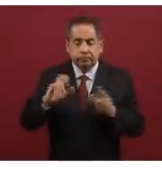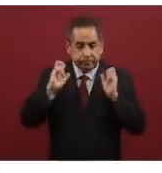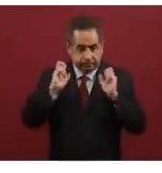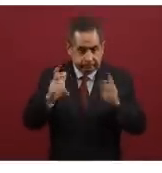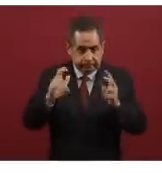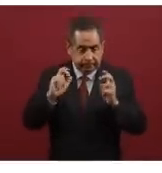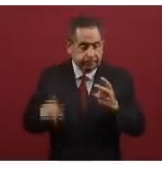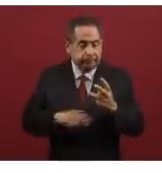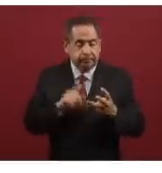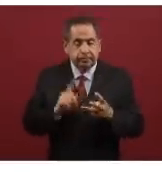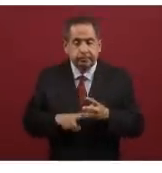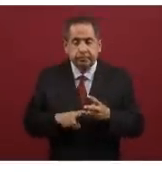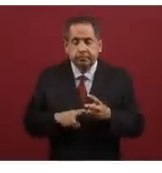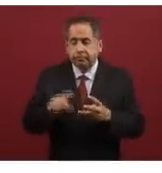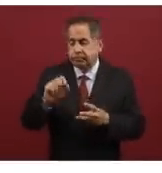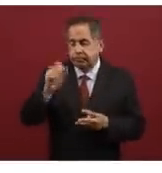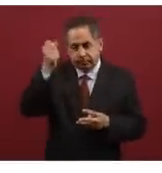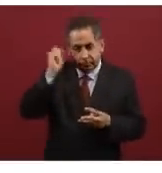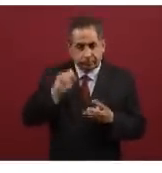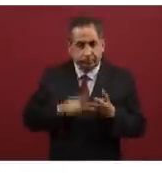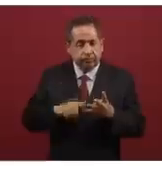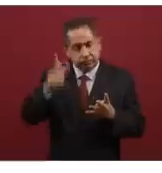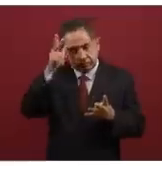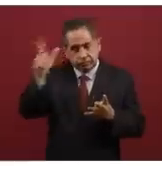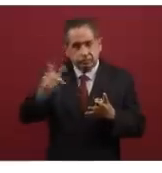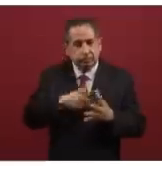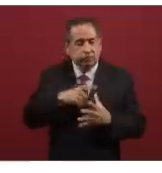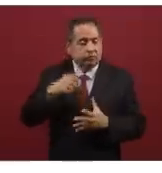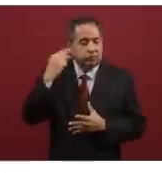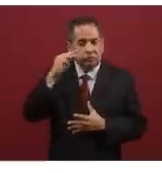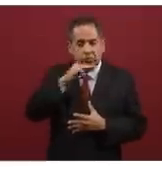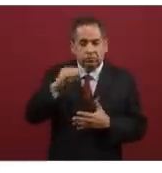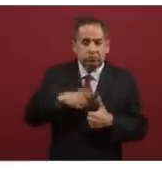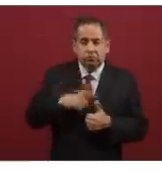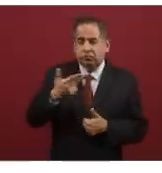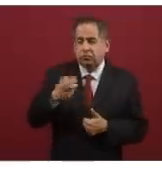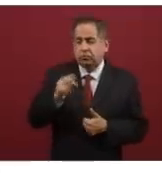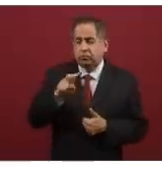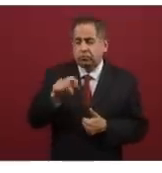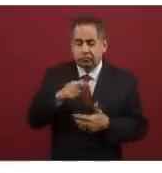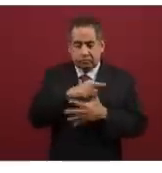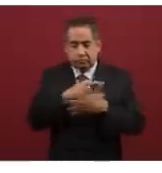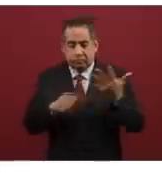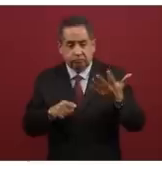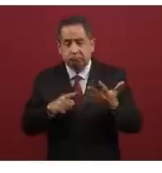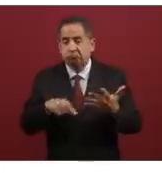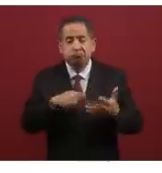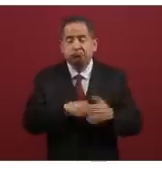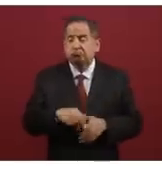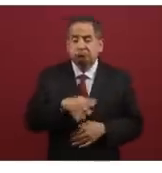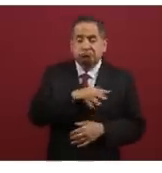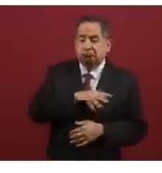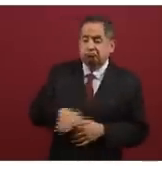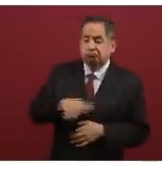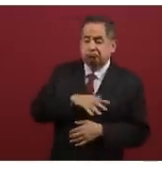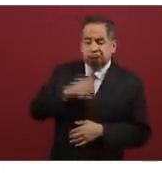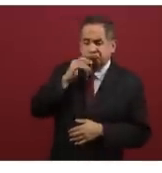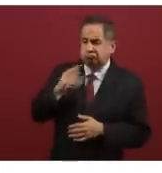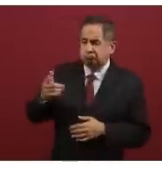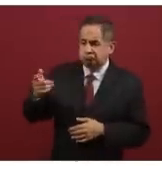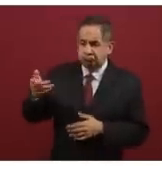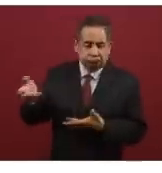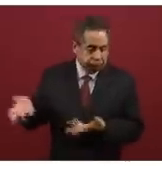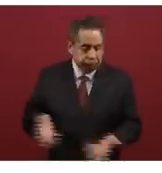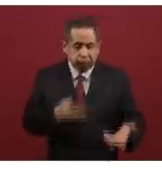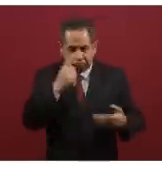Chiapas, El Fuerte, Sinaloa, Hidalgo, Michoacán y Guasave, Sinaloa. Ahí estamos reportando las 5 que no se